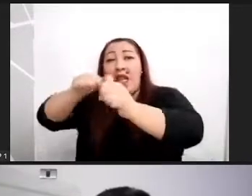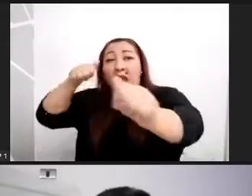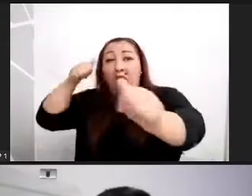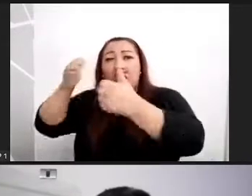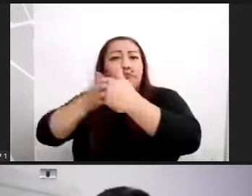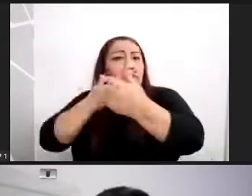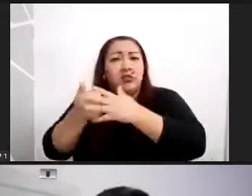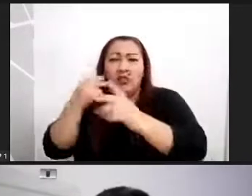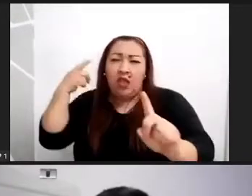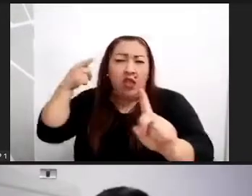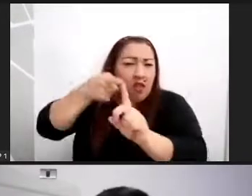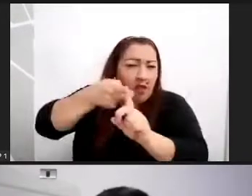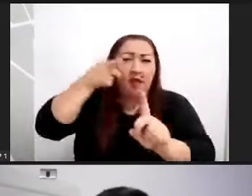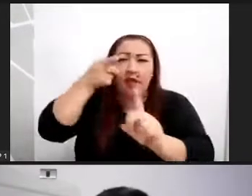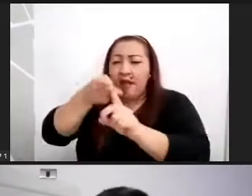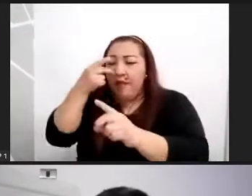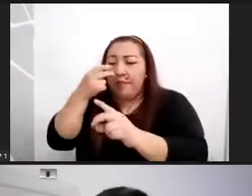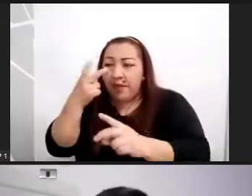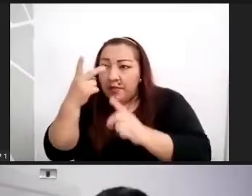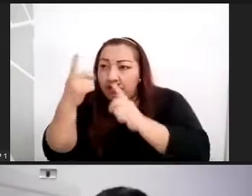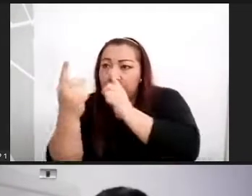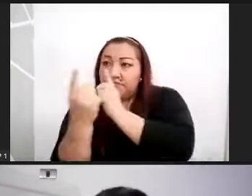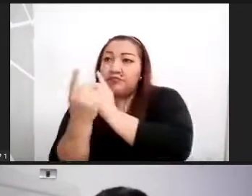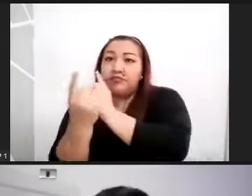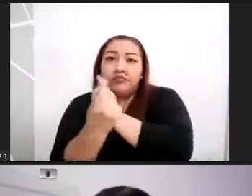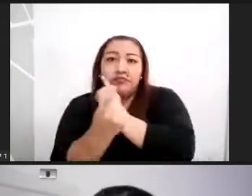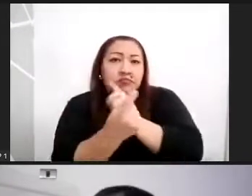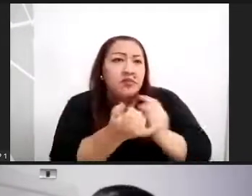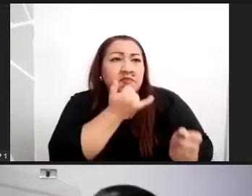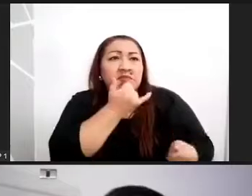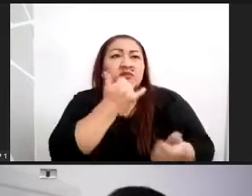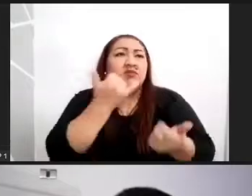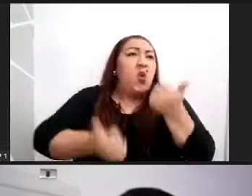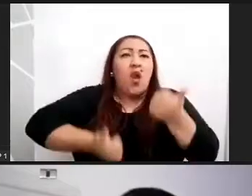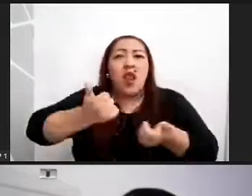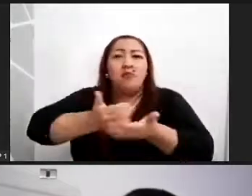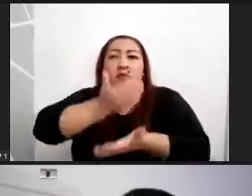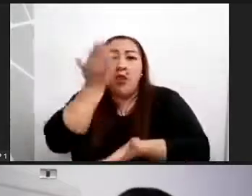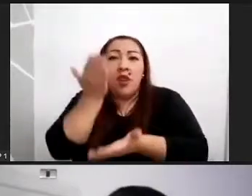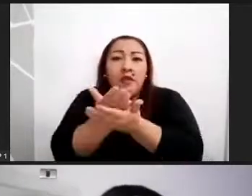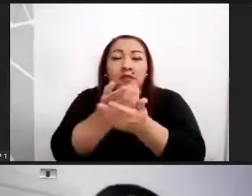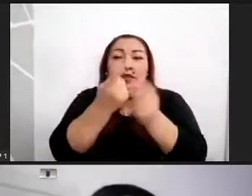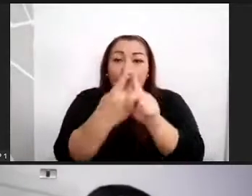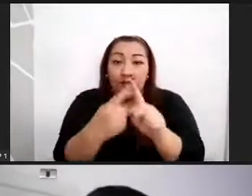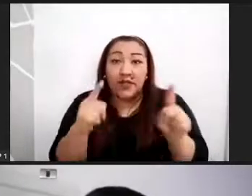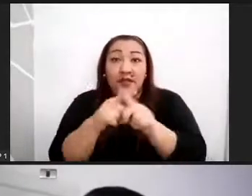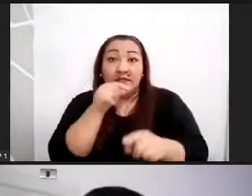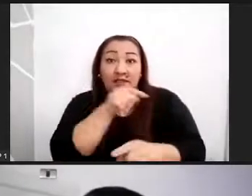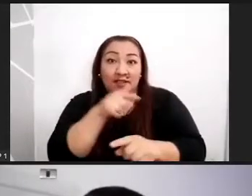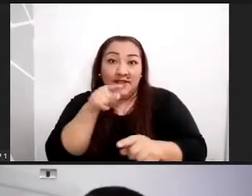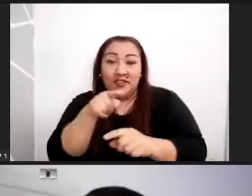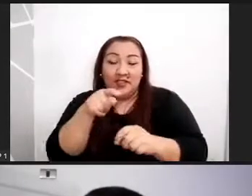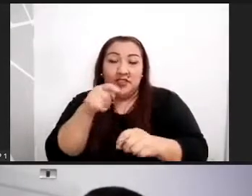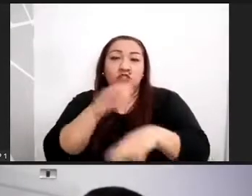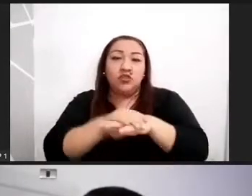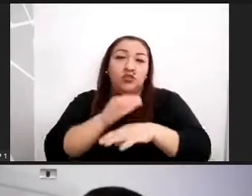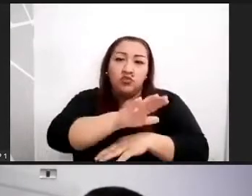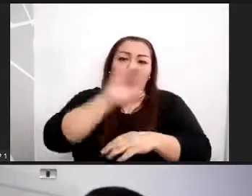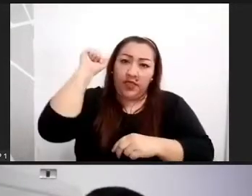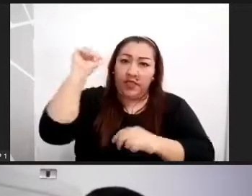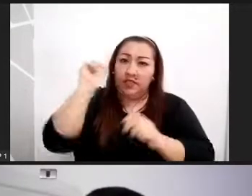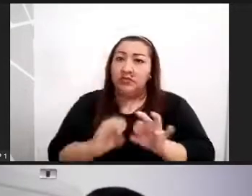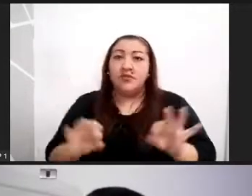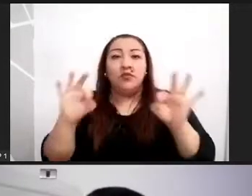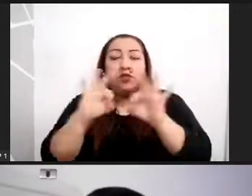y poder ver de cerca, directamente, cuáles eran los problemas vinculados a afectaciones de derechos fundamentales